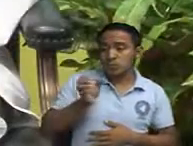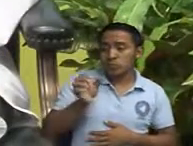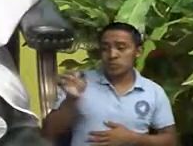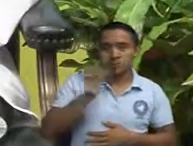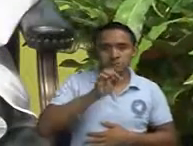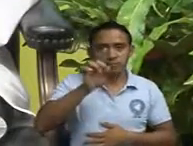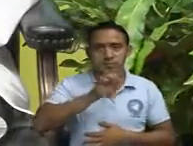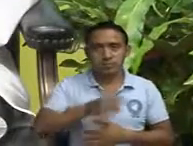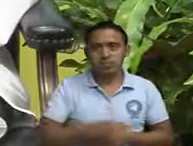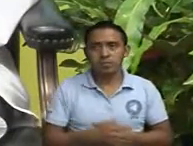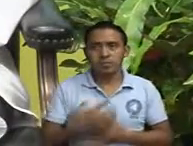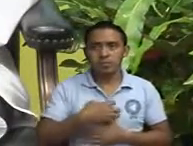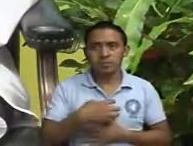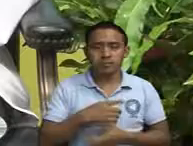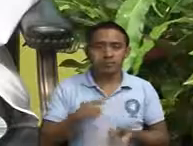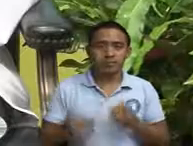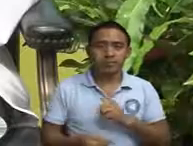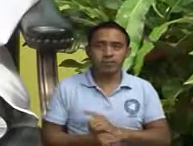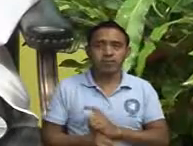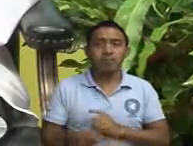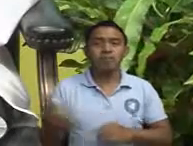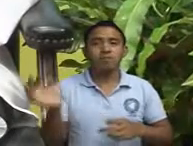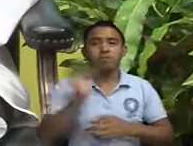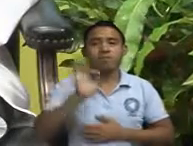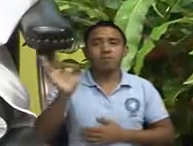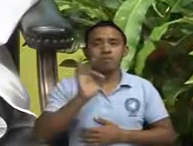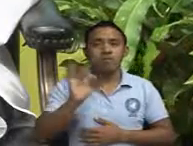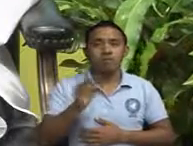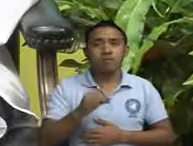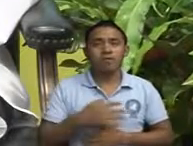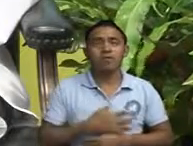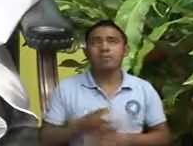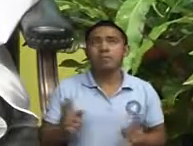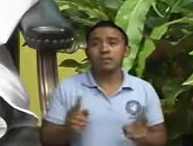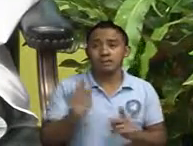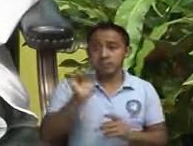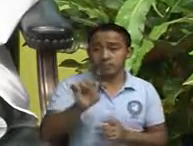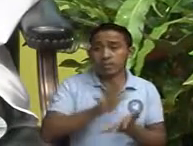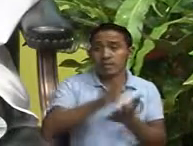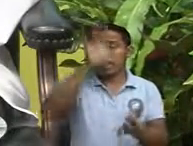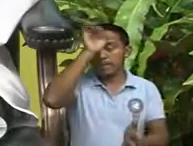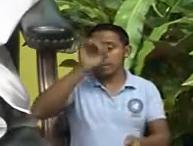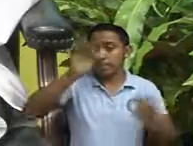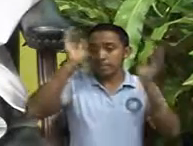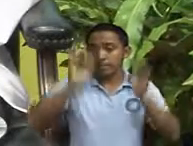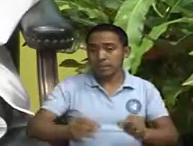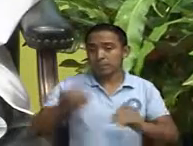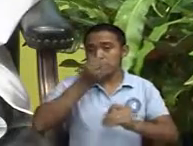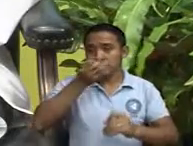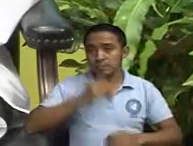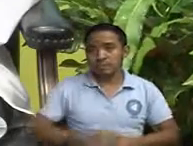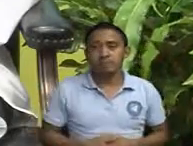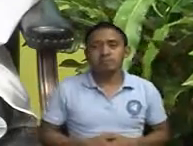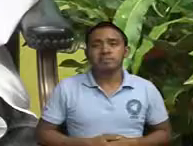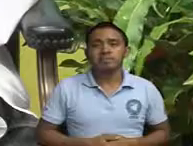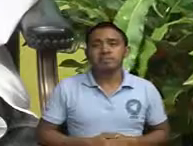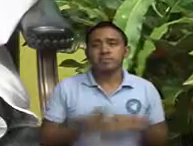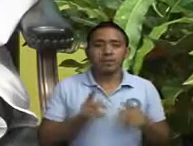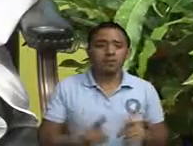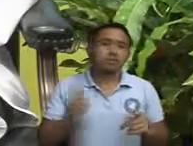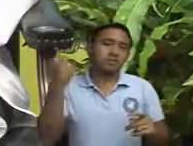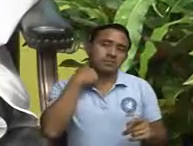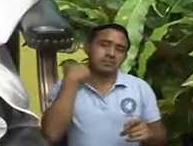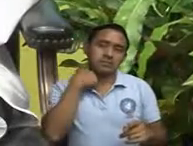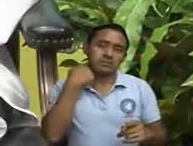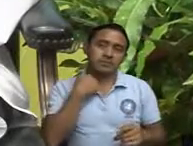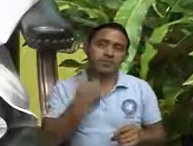está en cambiar tu hábito. Mientras vos no le enseñes al paciente a aprender a comer, el paciente no toda la vida